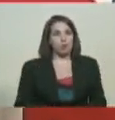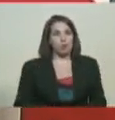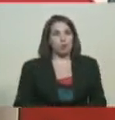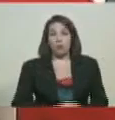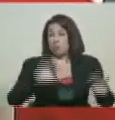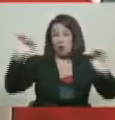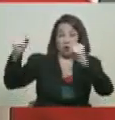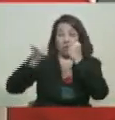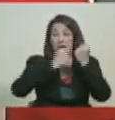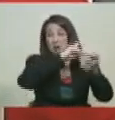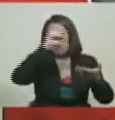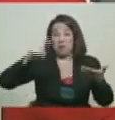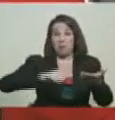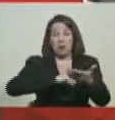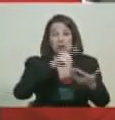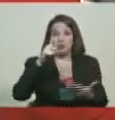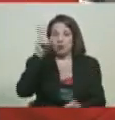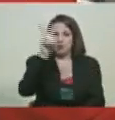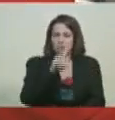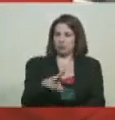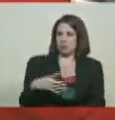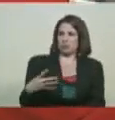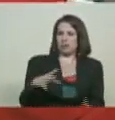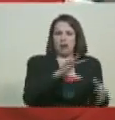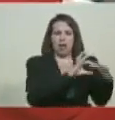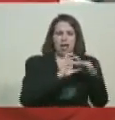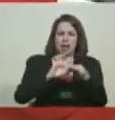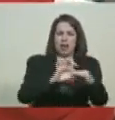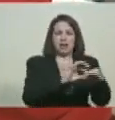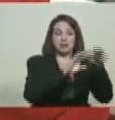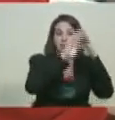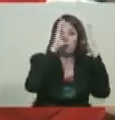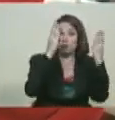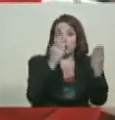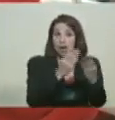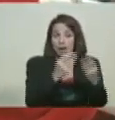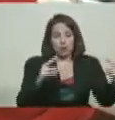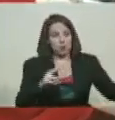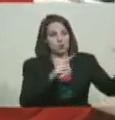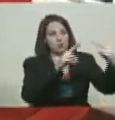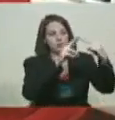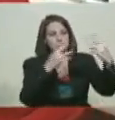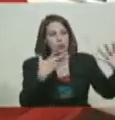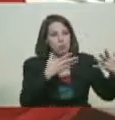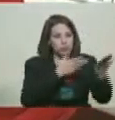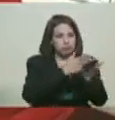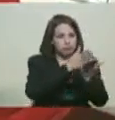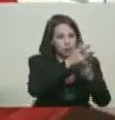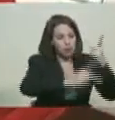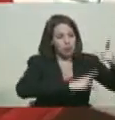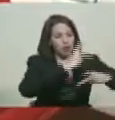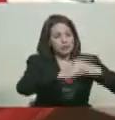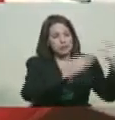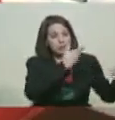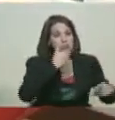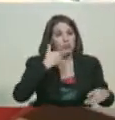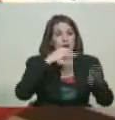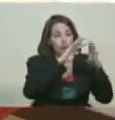venezuela las alianzas mundiales y el encuentro con las corrientes progresistas mundiales